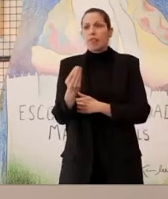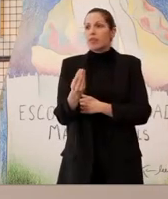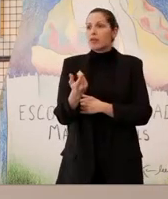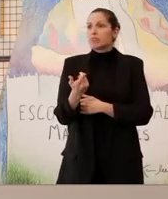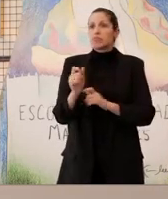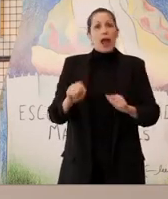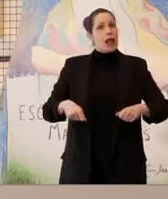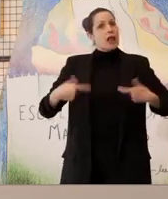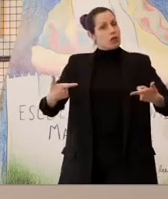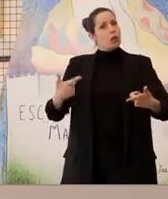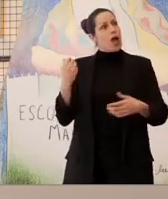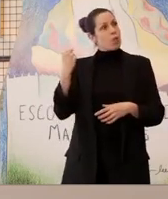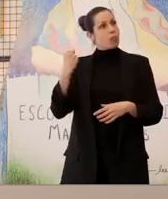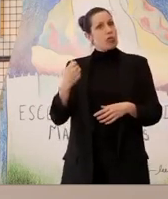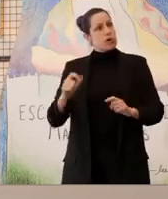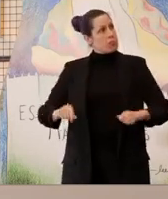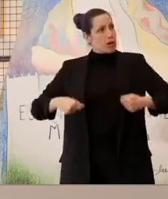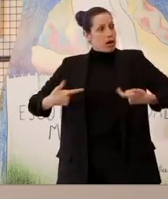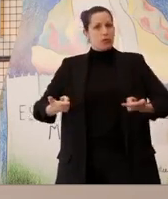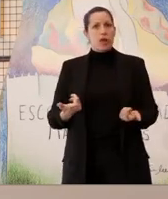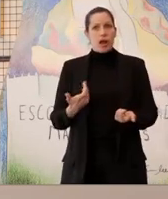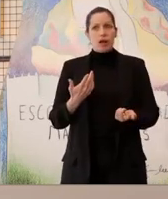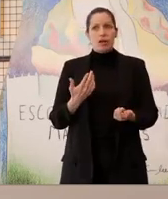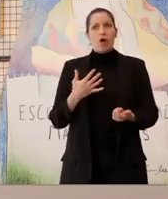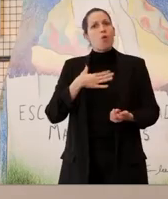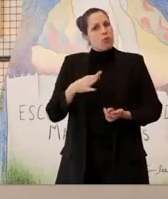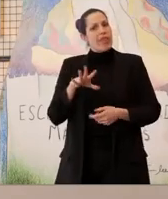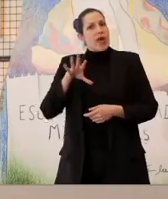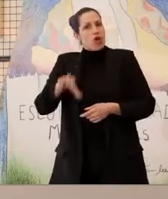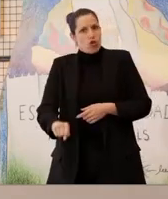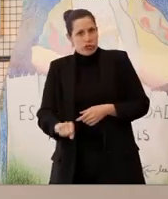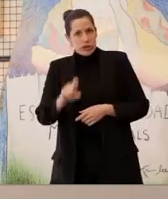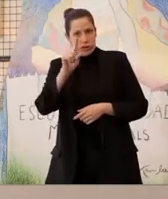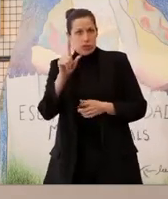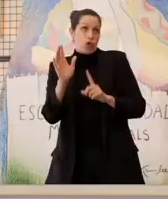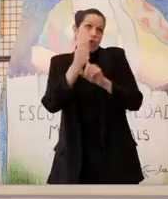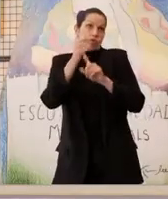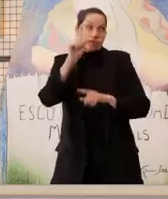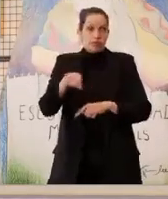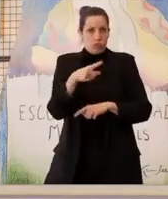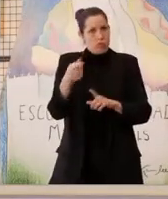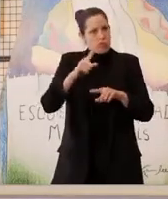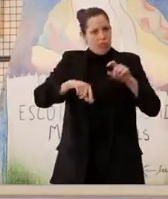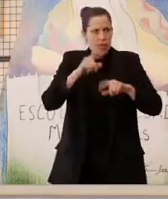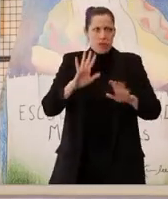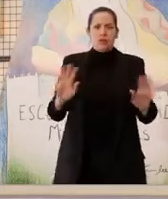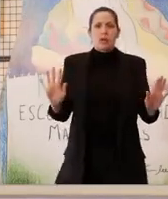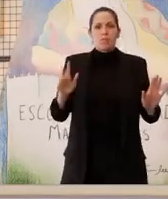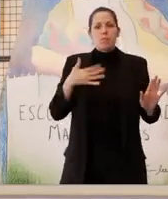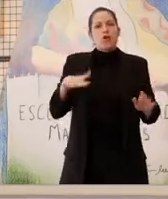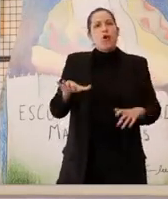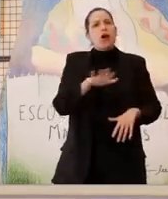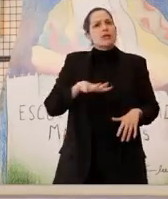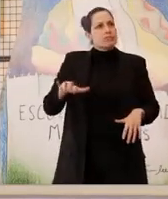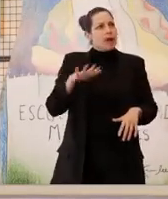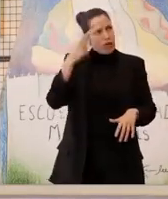el que se tienen que mover pueden llegar a tenerlo unos o a no tenerlo pero desde luego es un espacio